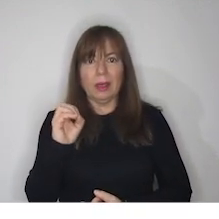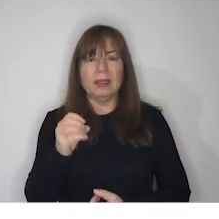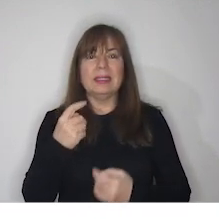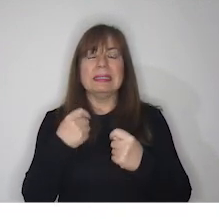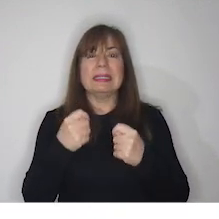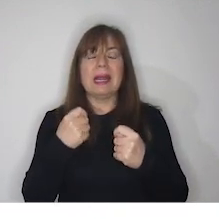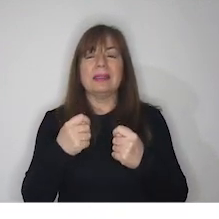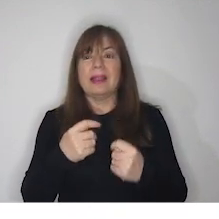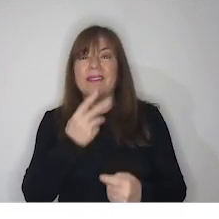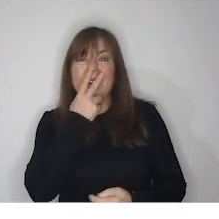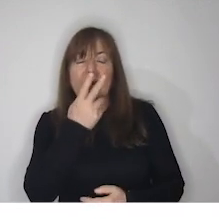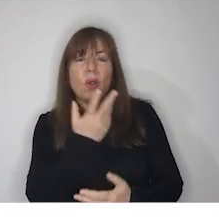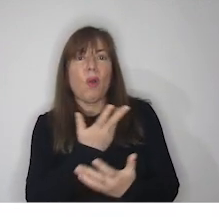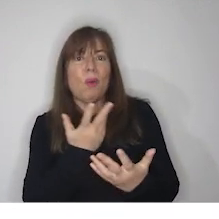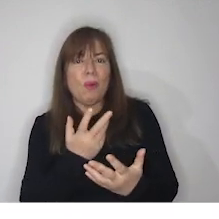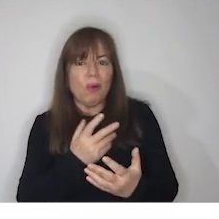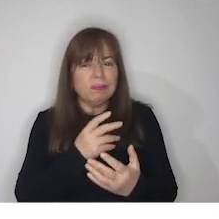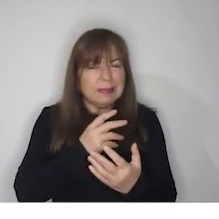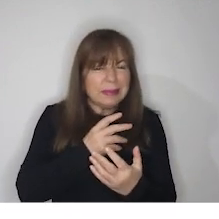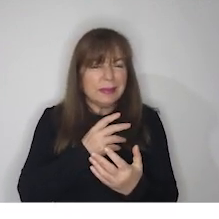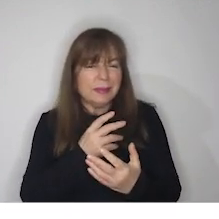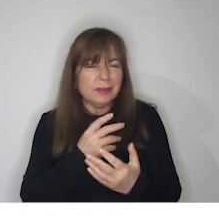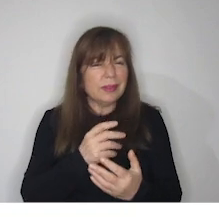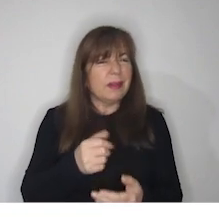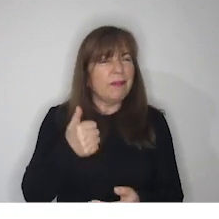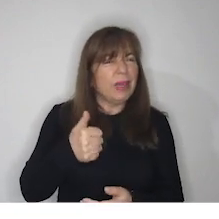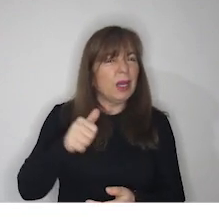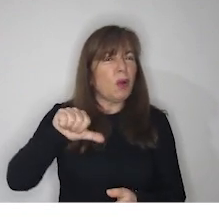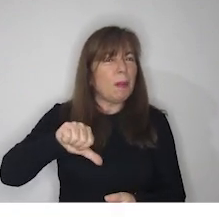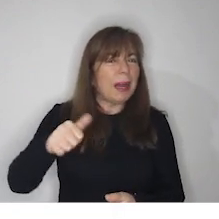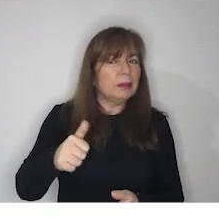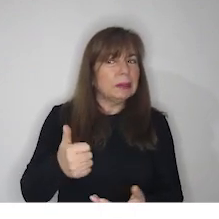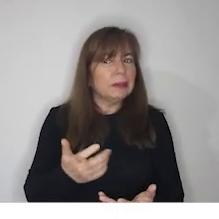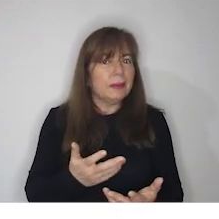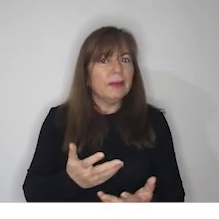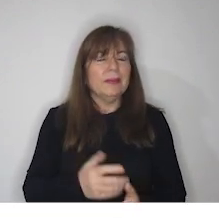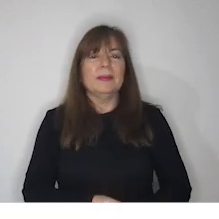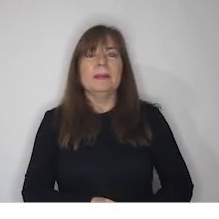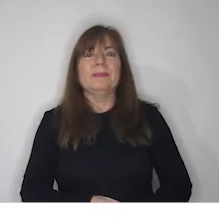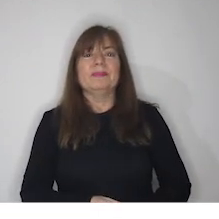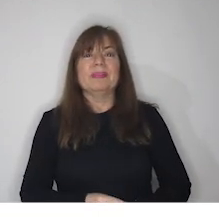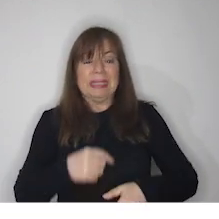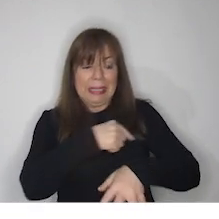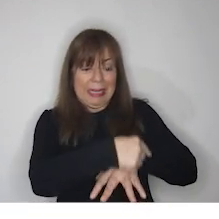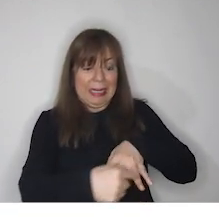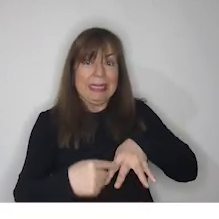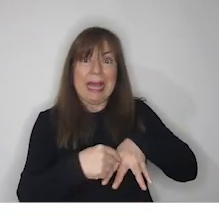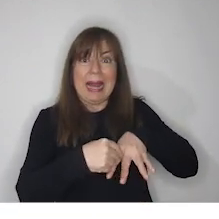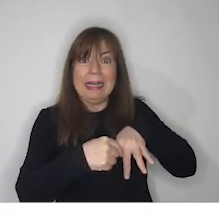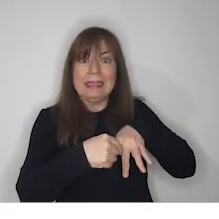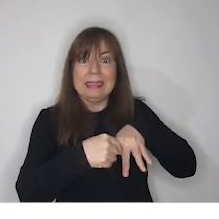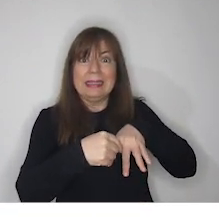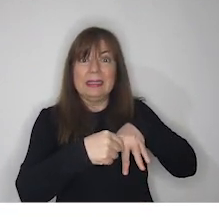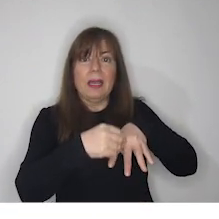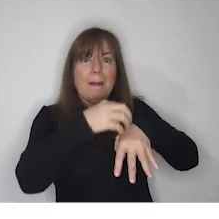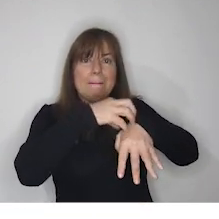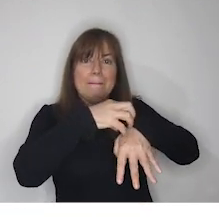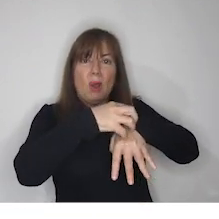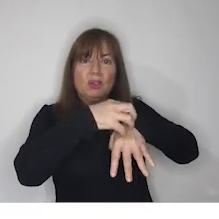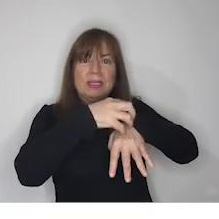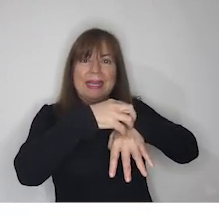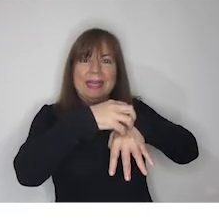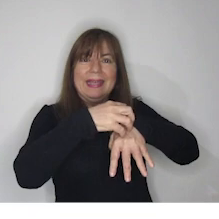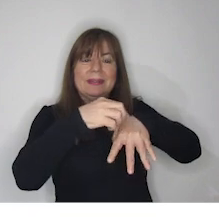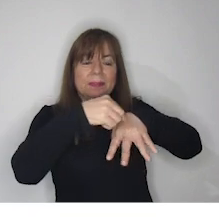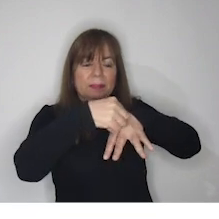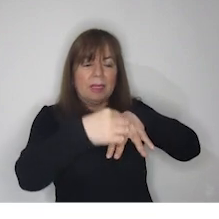la calidad de las fuentes informativas que escoges. Los genitales externos se componen del monte de Venus, clítoris,